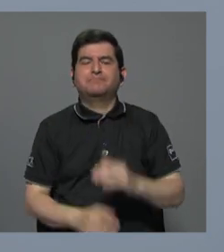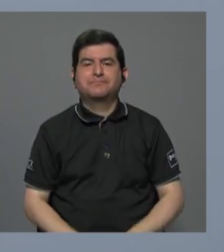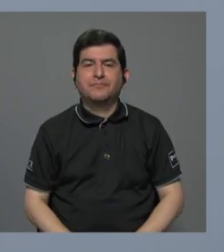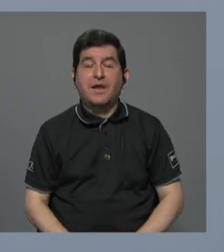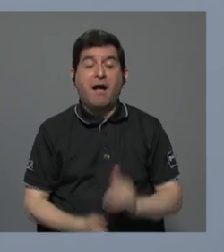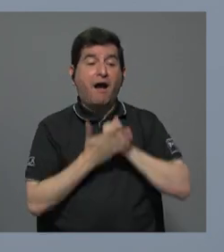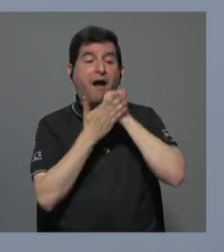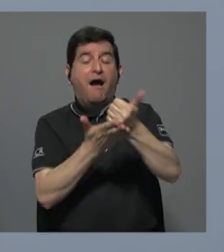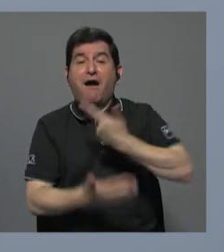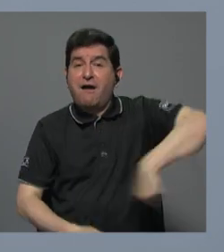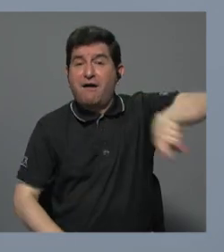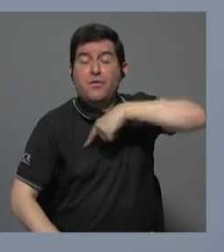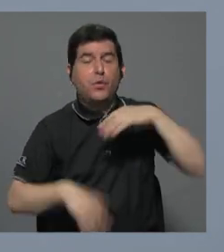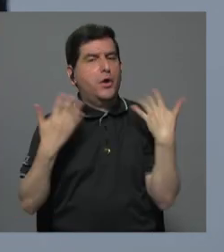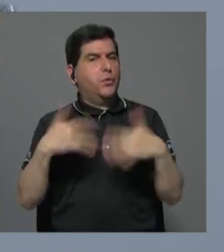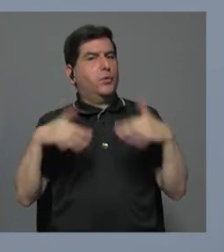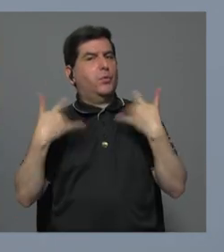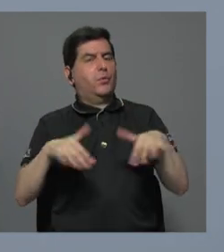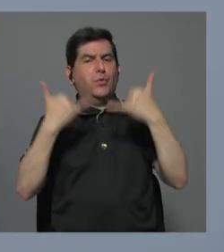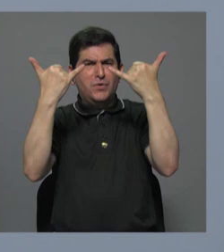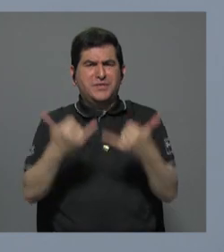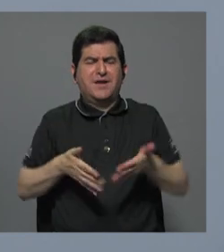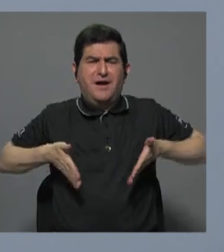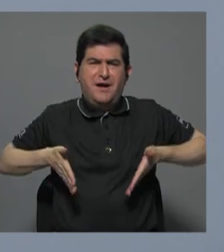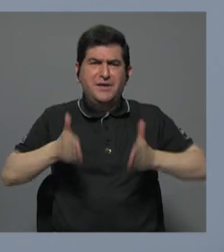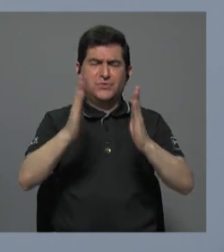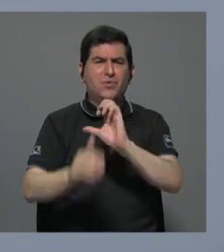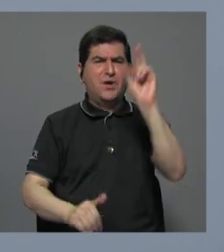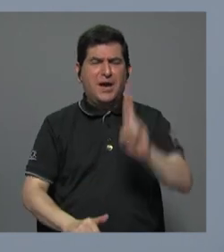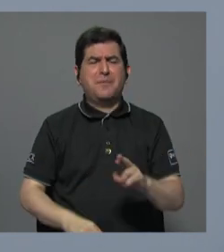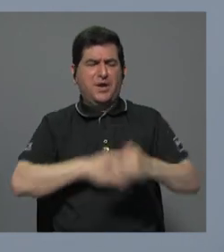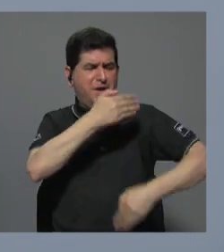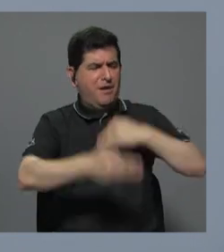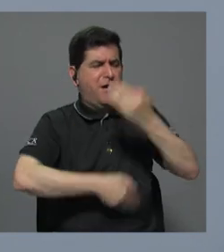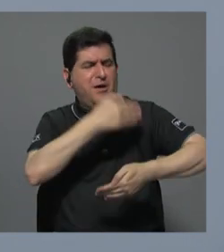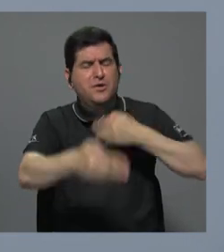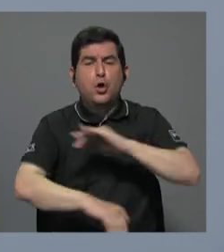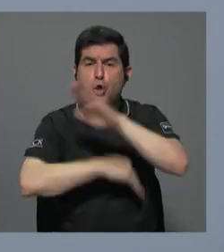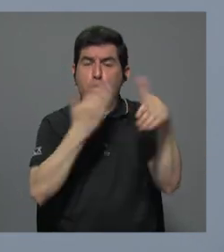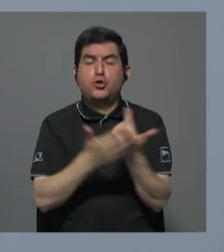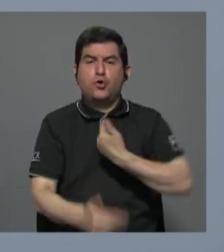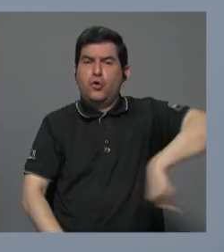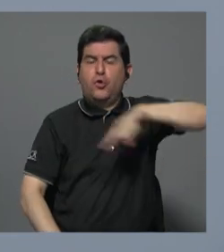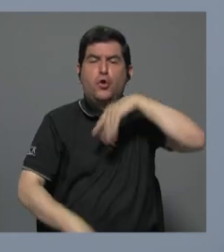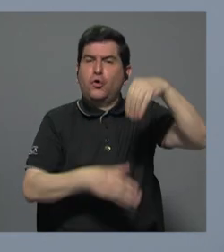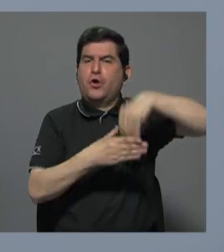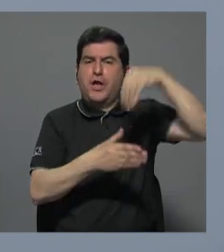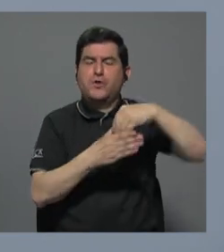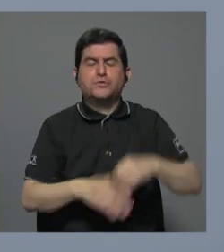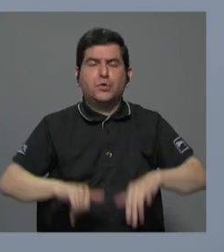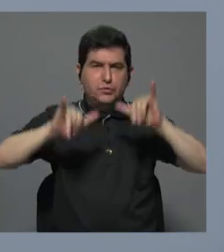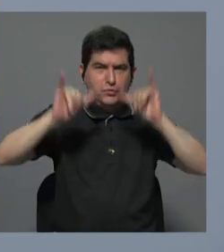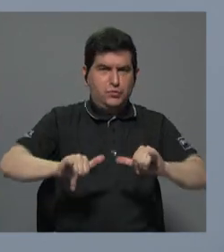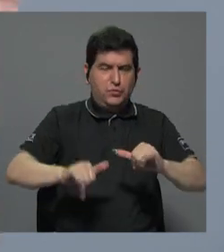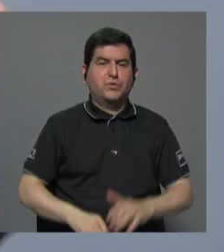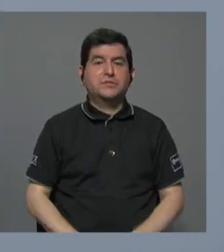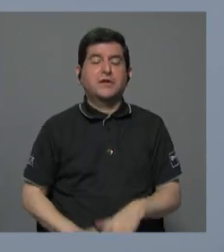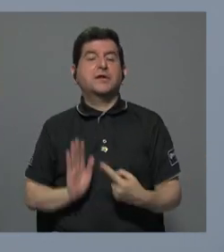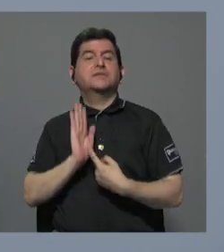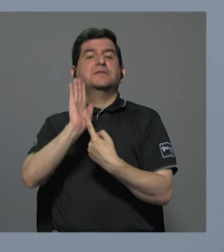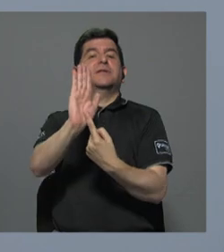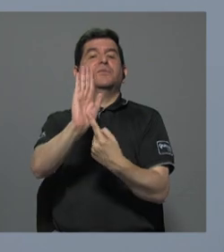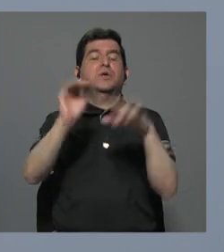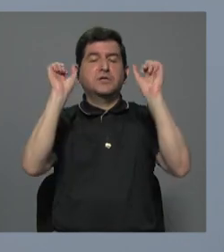eso nos ayudaría a nosotros muchísimo porque ya es un camino que consta en el que recorrió para que todo lo que nosotros invertimos en conservación sea la carta de presentación